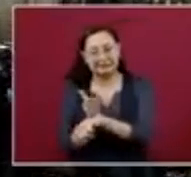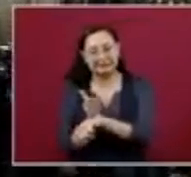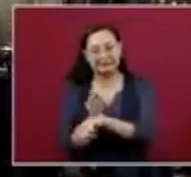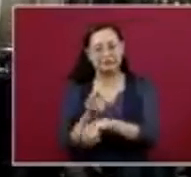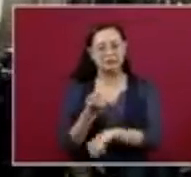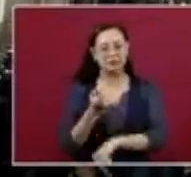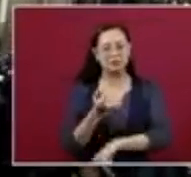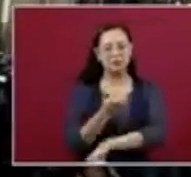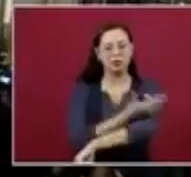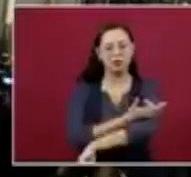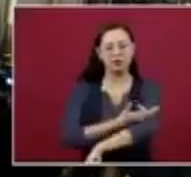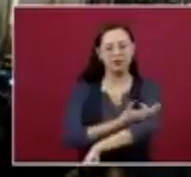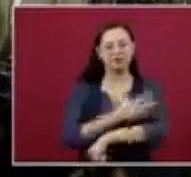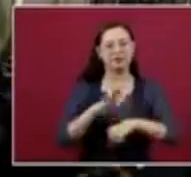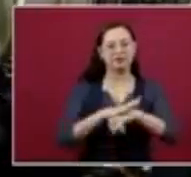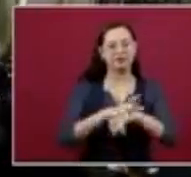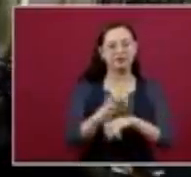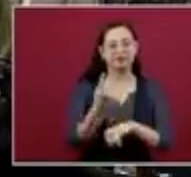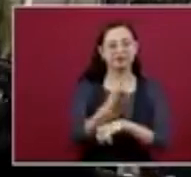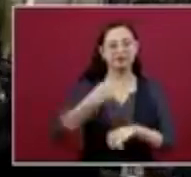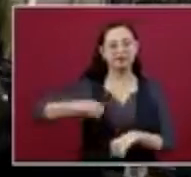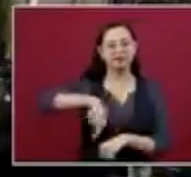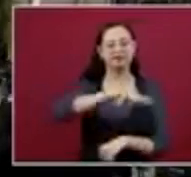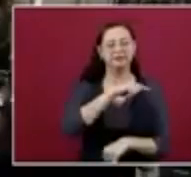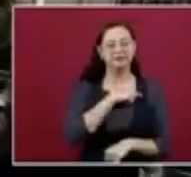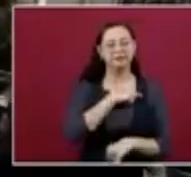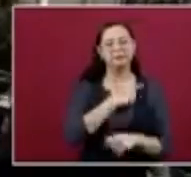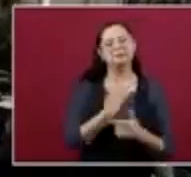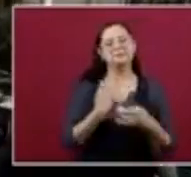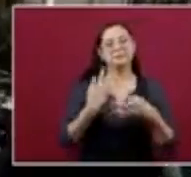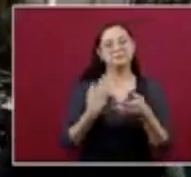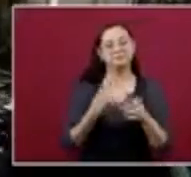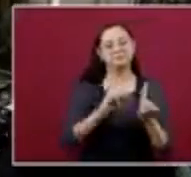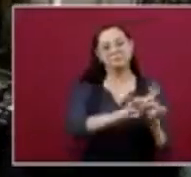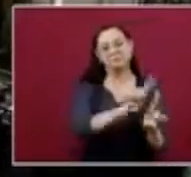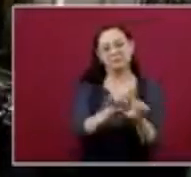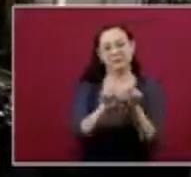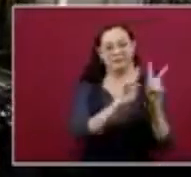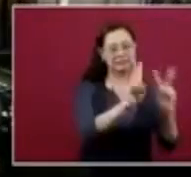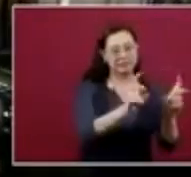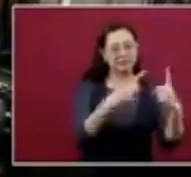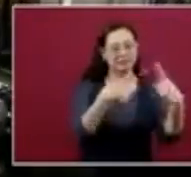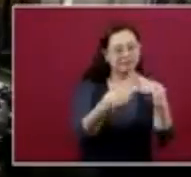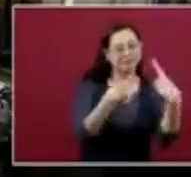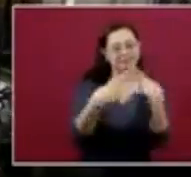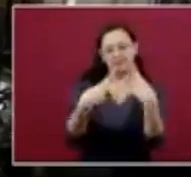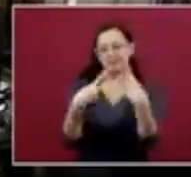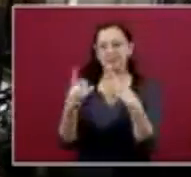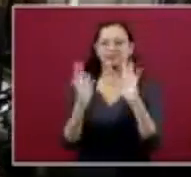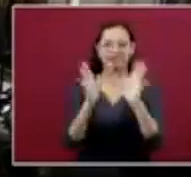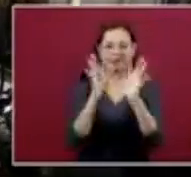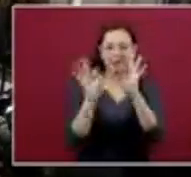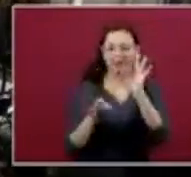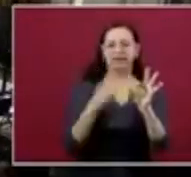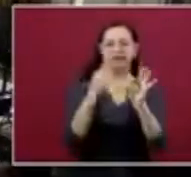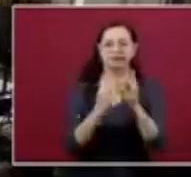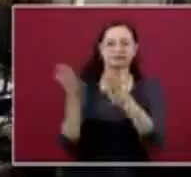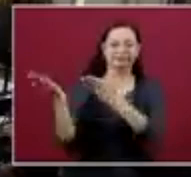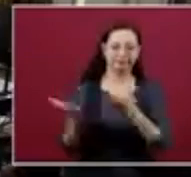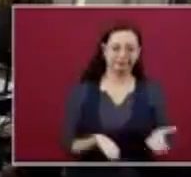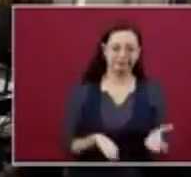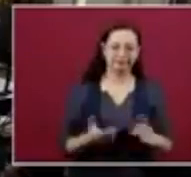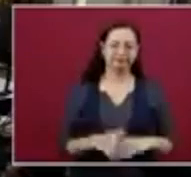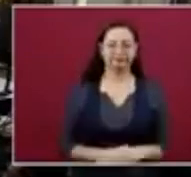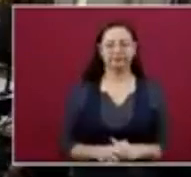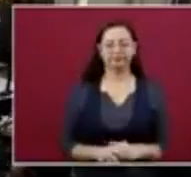El presidente Andrés Manuel López Obrador informó que todos los expedientes del Centro de Investigación y Seguridad Nacional serán abiertos con total